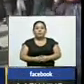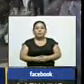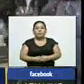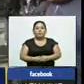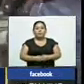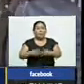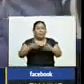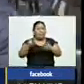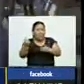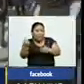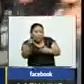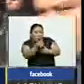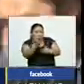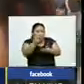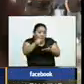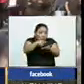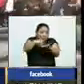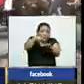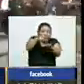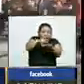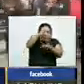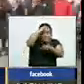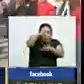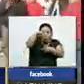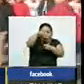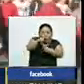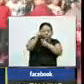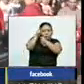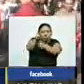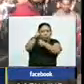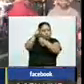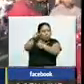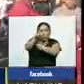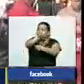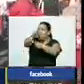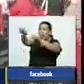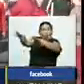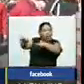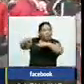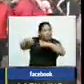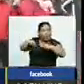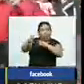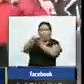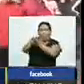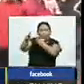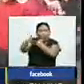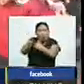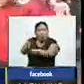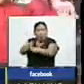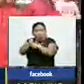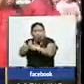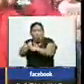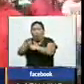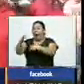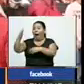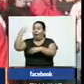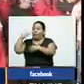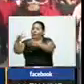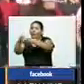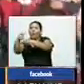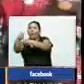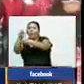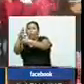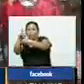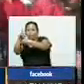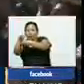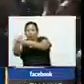Cientos de policías federales mexicanos manifestaron este miércoles su rechazo hacia los planes de obligarlos a unirse a la recién formada Guardia Nacional. Los